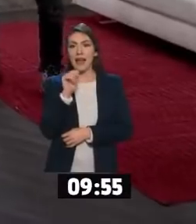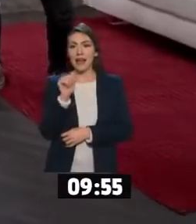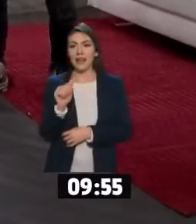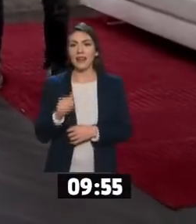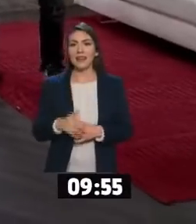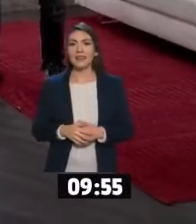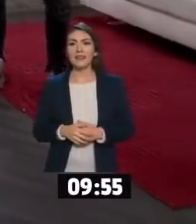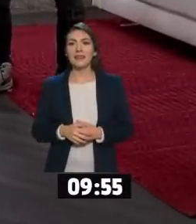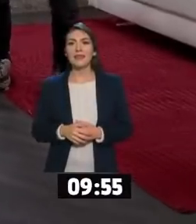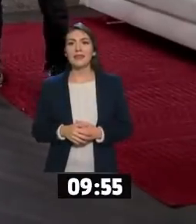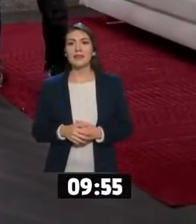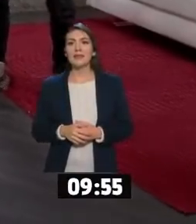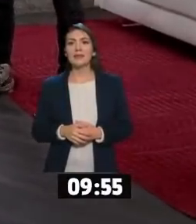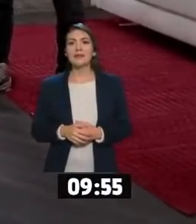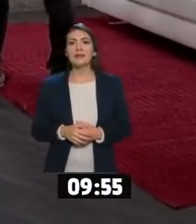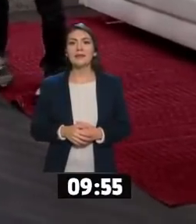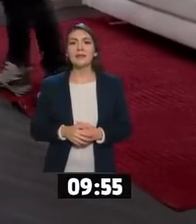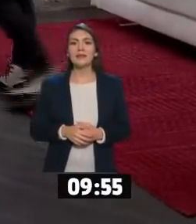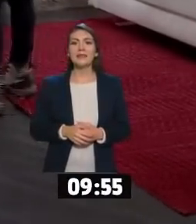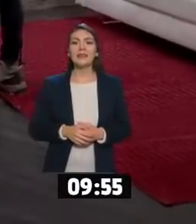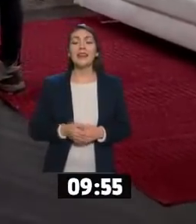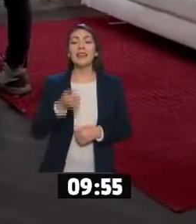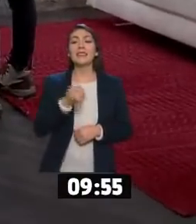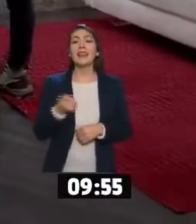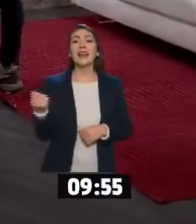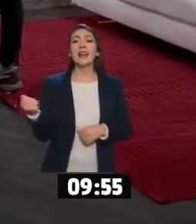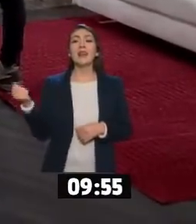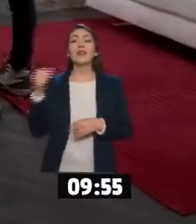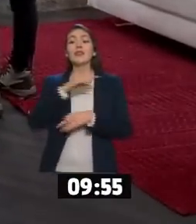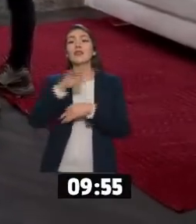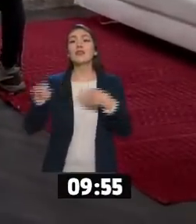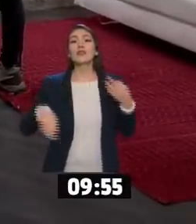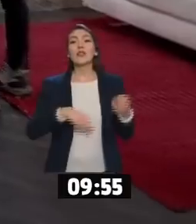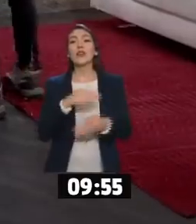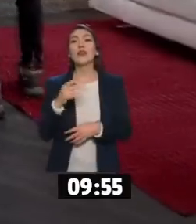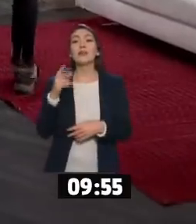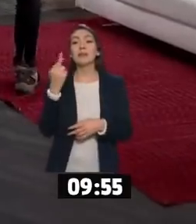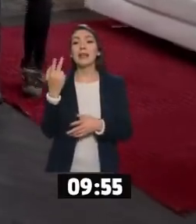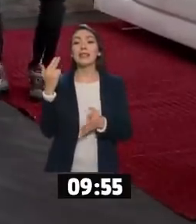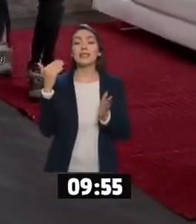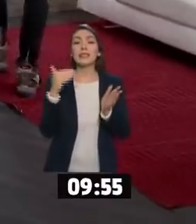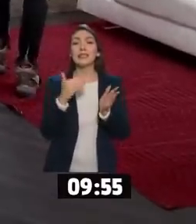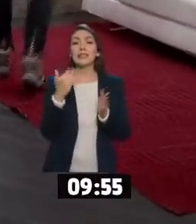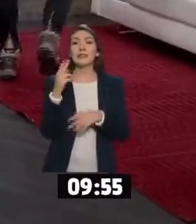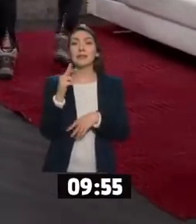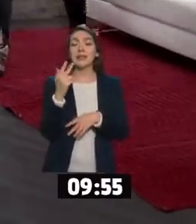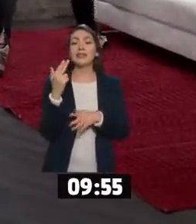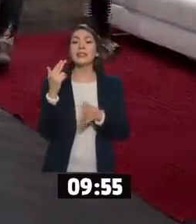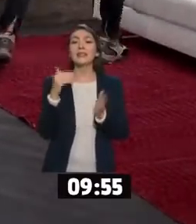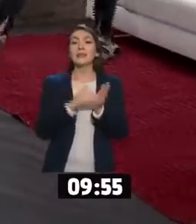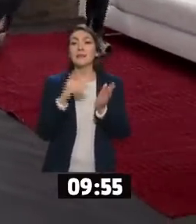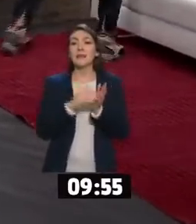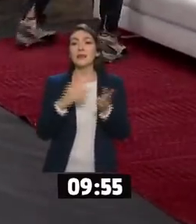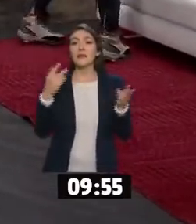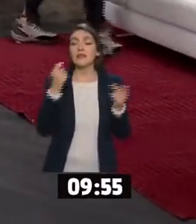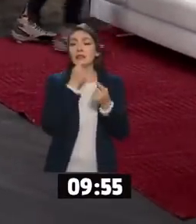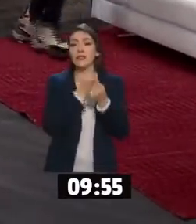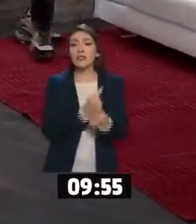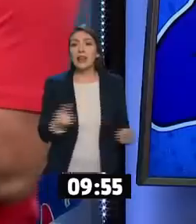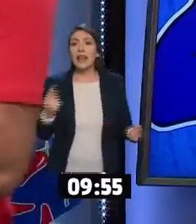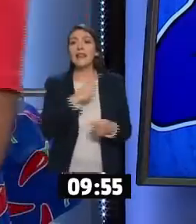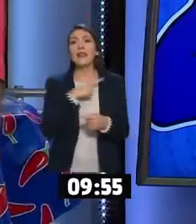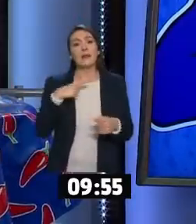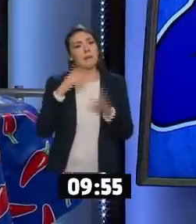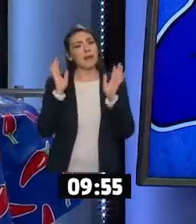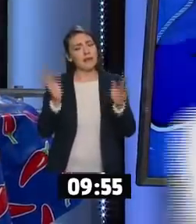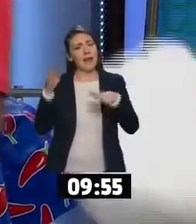12. Y saludos de nalguitas para todos los 25 millones de criaturas que deberían estar en la escuela y siguen viendo este programa. Todos los que